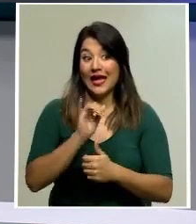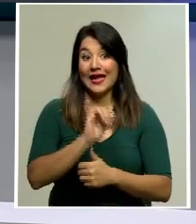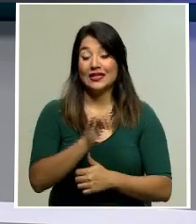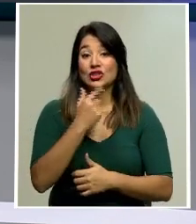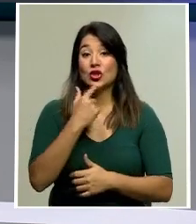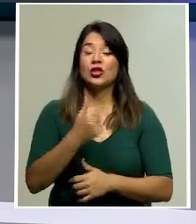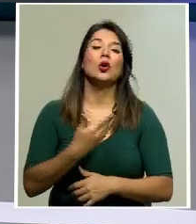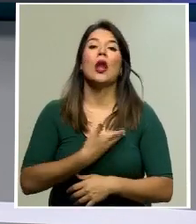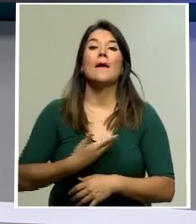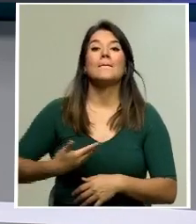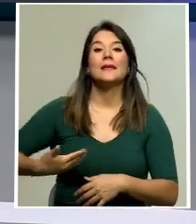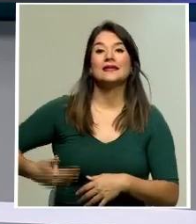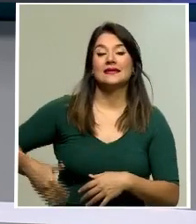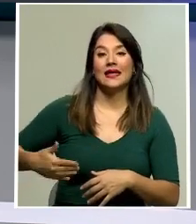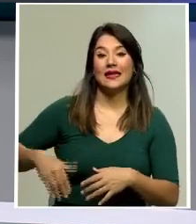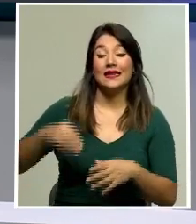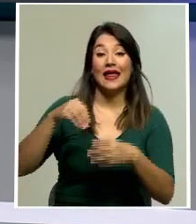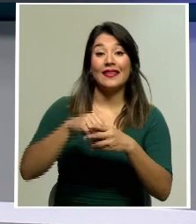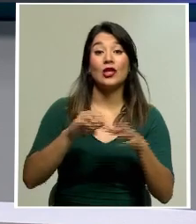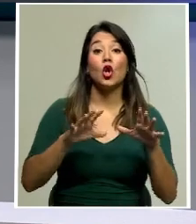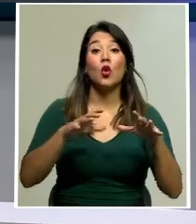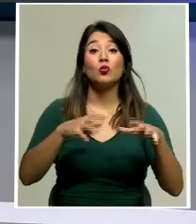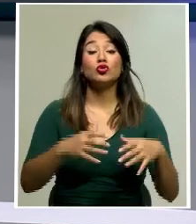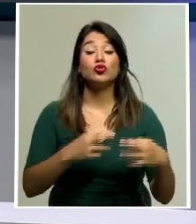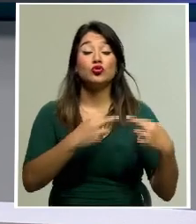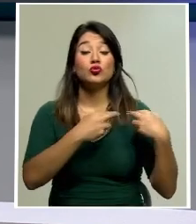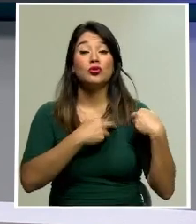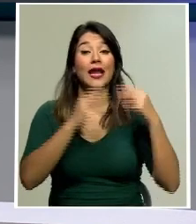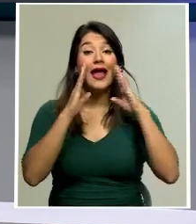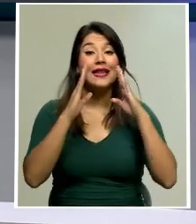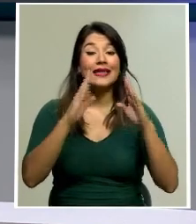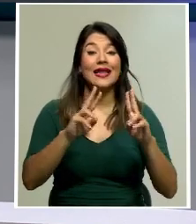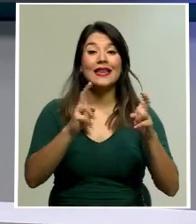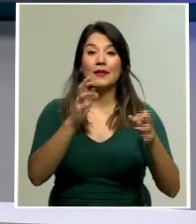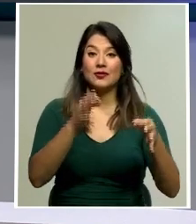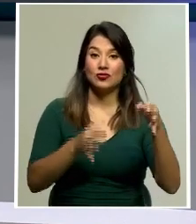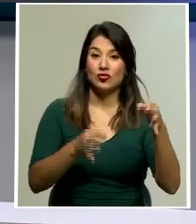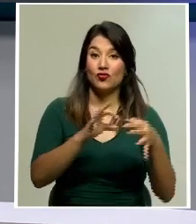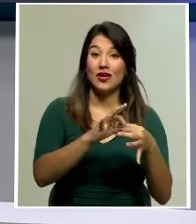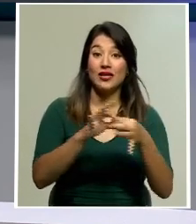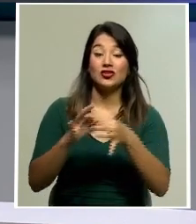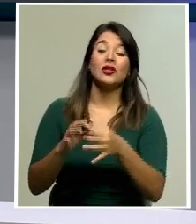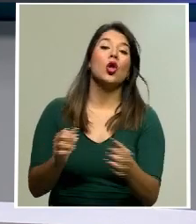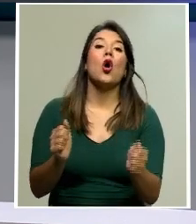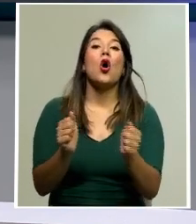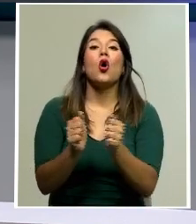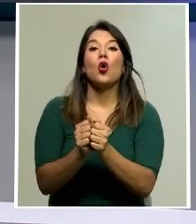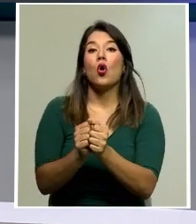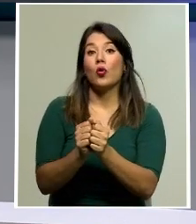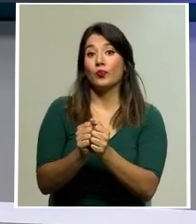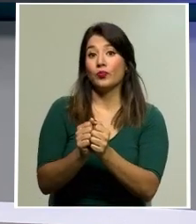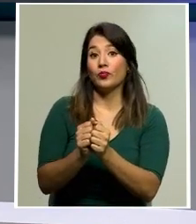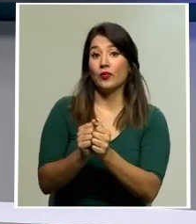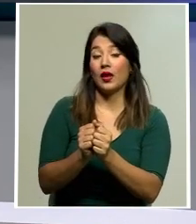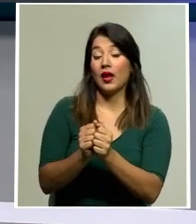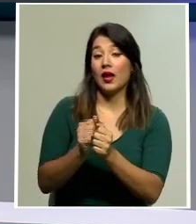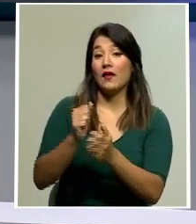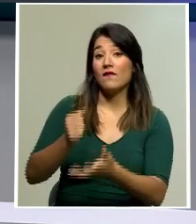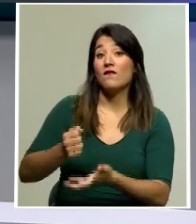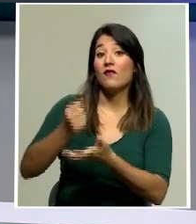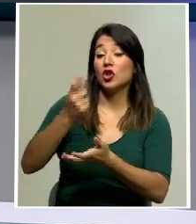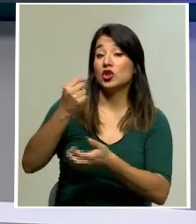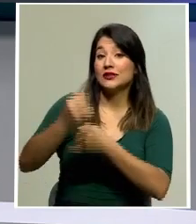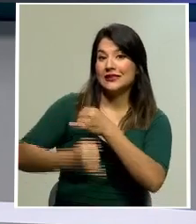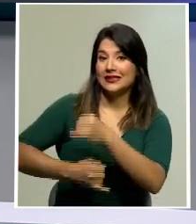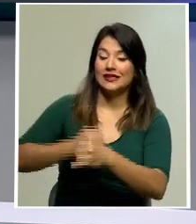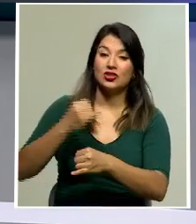Comisión de Jurídicos los tres proyectos relacionados a la agenda del Fondo Monetario Internacional que se encuentran en este órgano legislativo